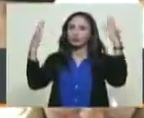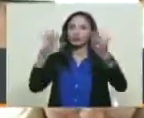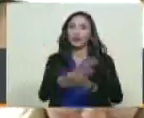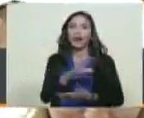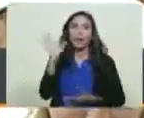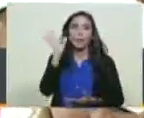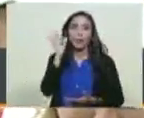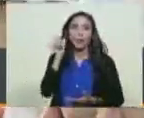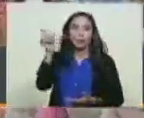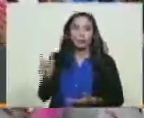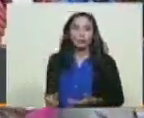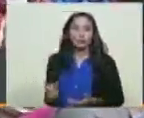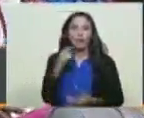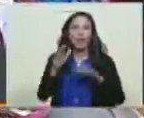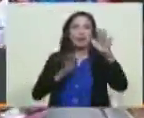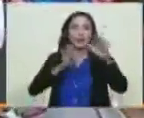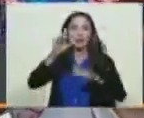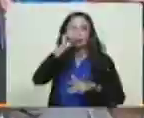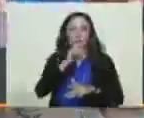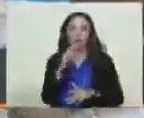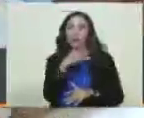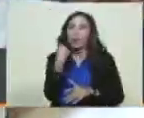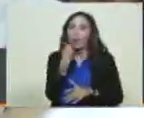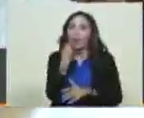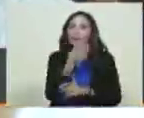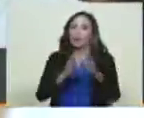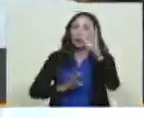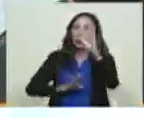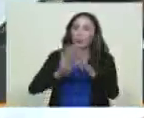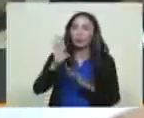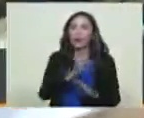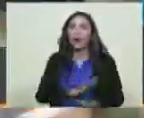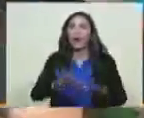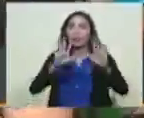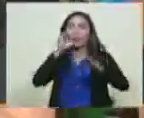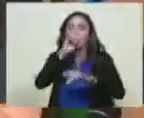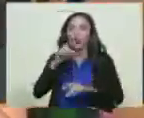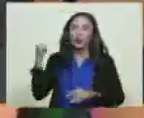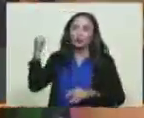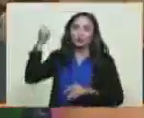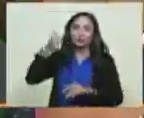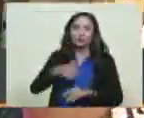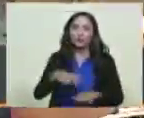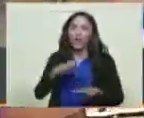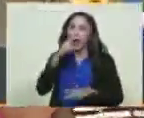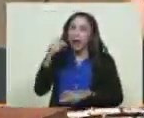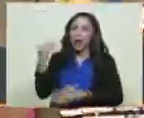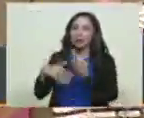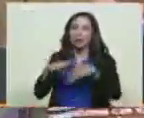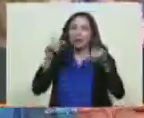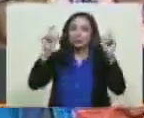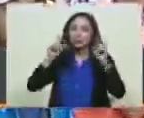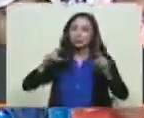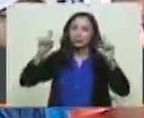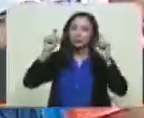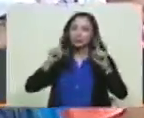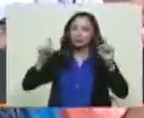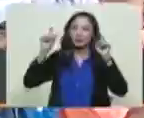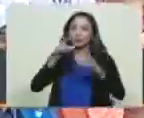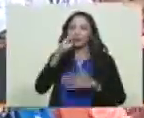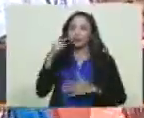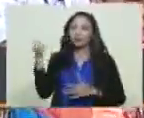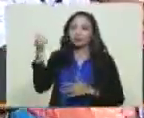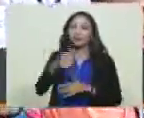quien es parte de esta generación que es fruto de los 10 años de trabajo que hemos venido desde la juventud del